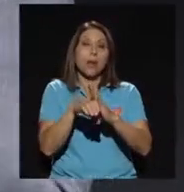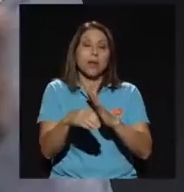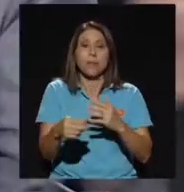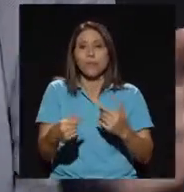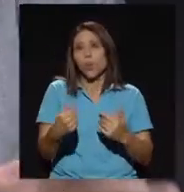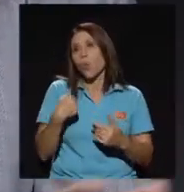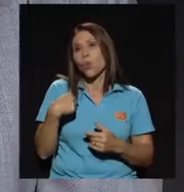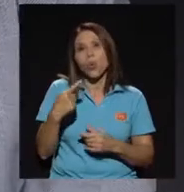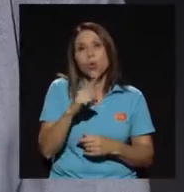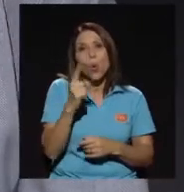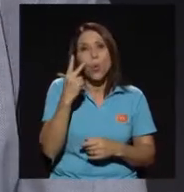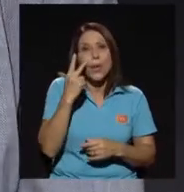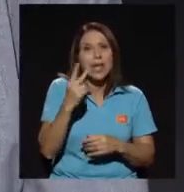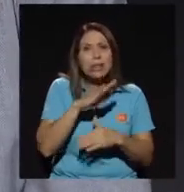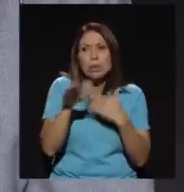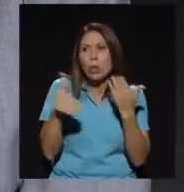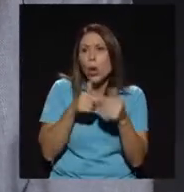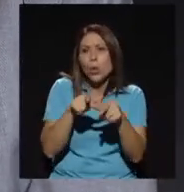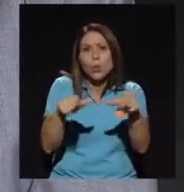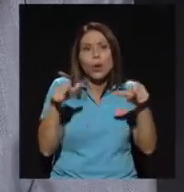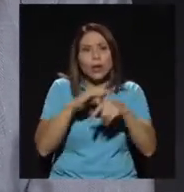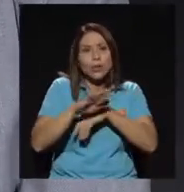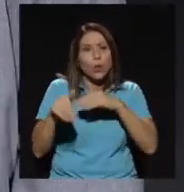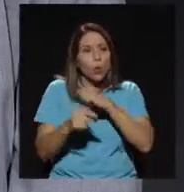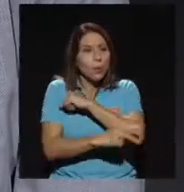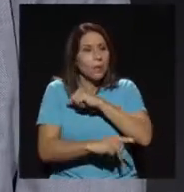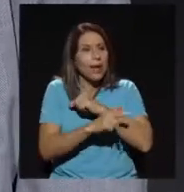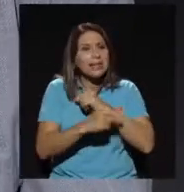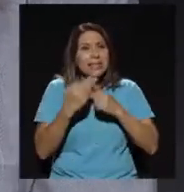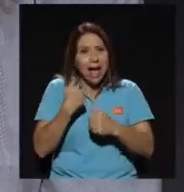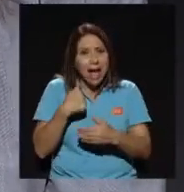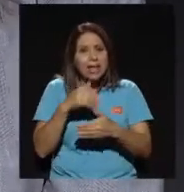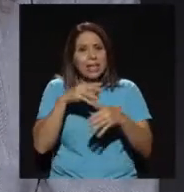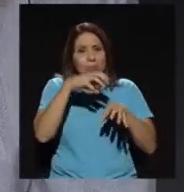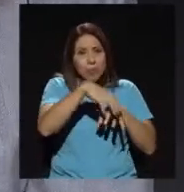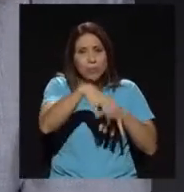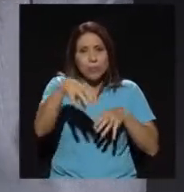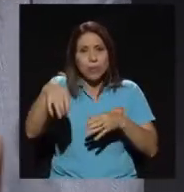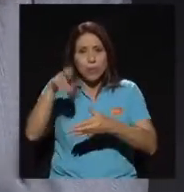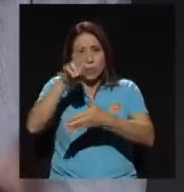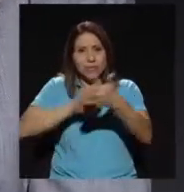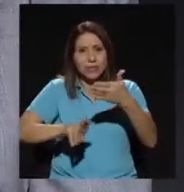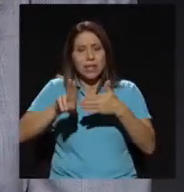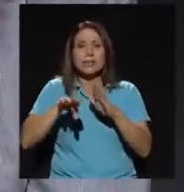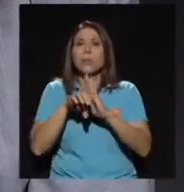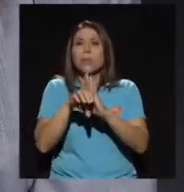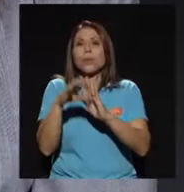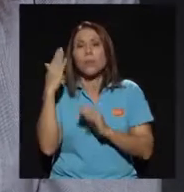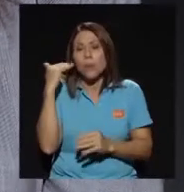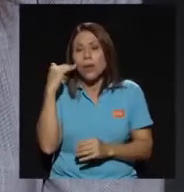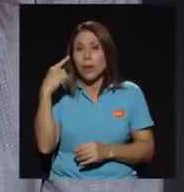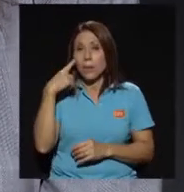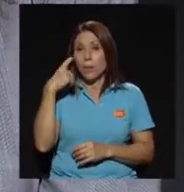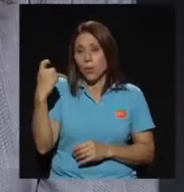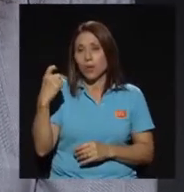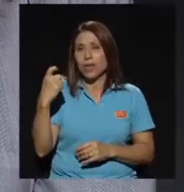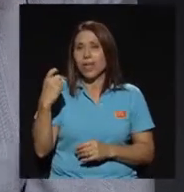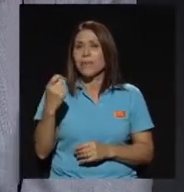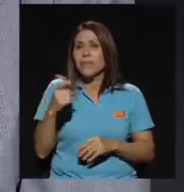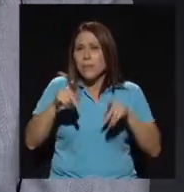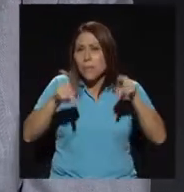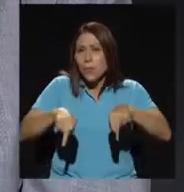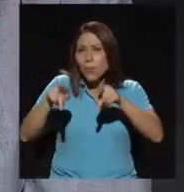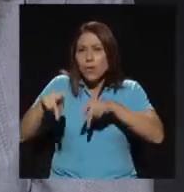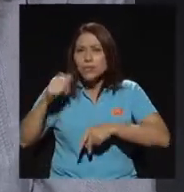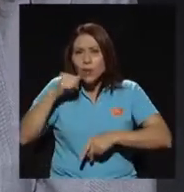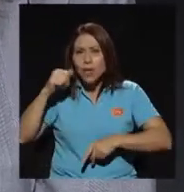todas partes hay sedes universitarias, ¿verdad? Entre otras cosas, porque la verdad es que cuánta proporción de la población adulta uno